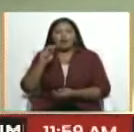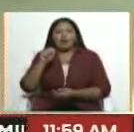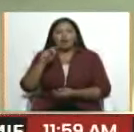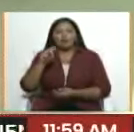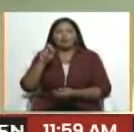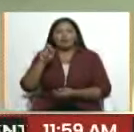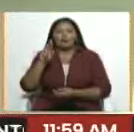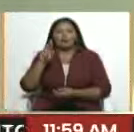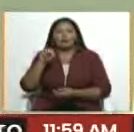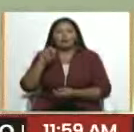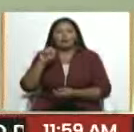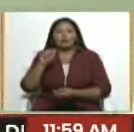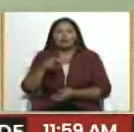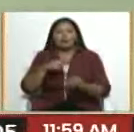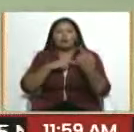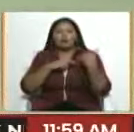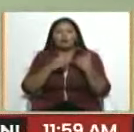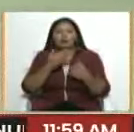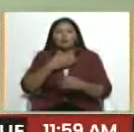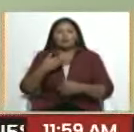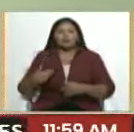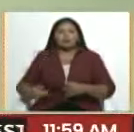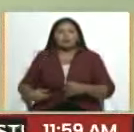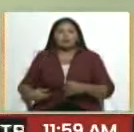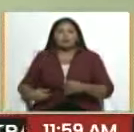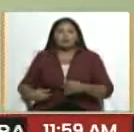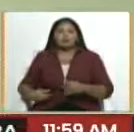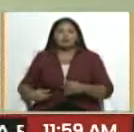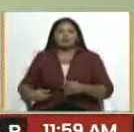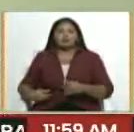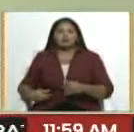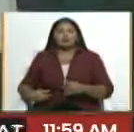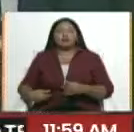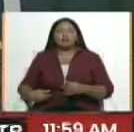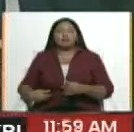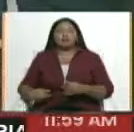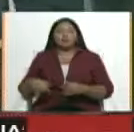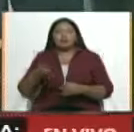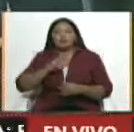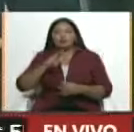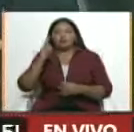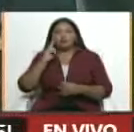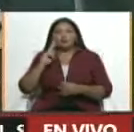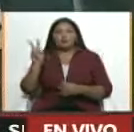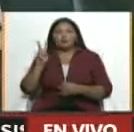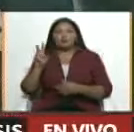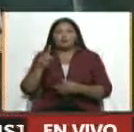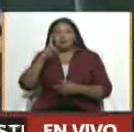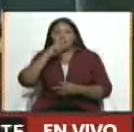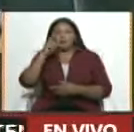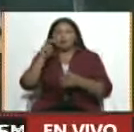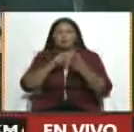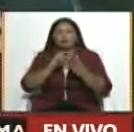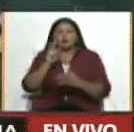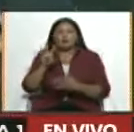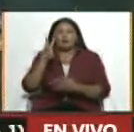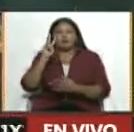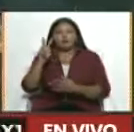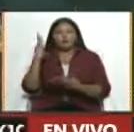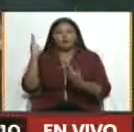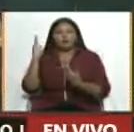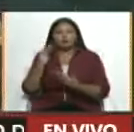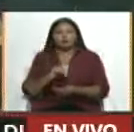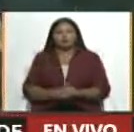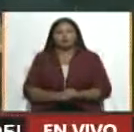Ecarri al cargo de presidente o presidenta de la República para estas elecciones presidenciales del año 2024. Observamos a través de